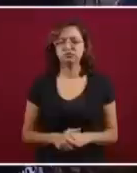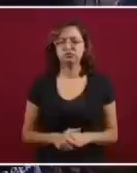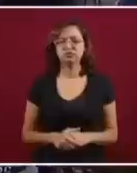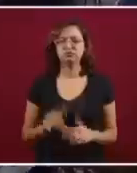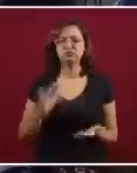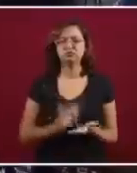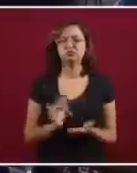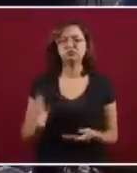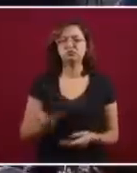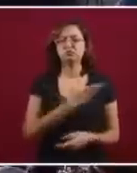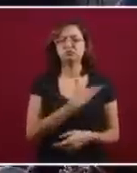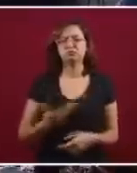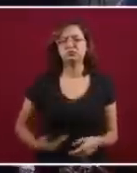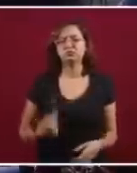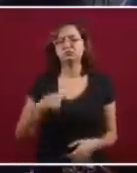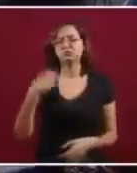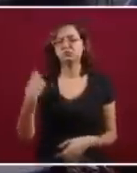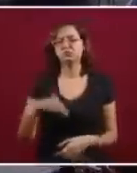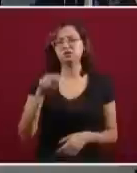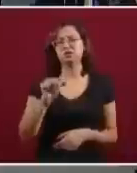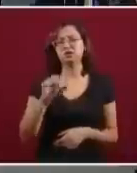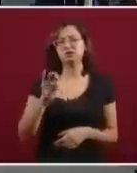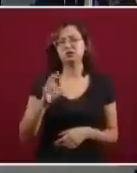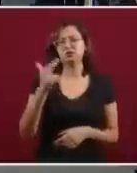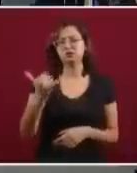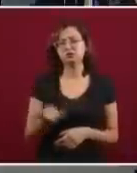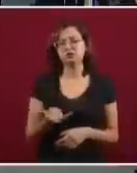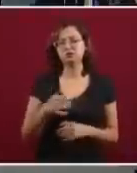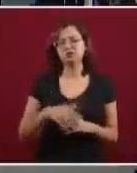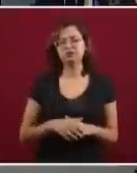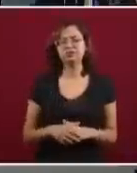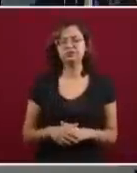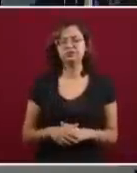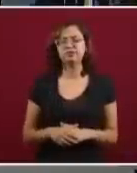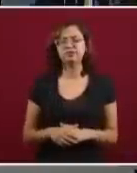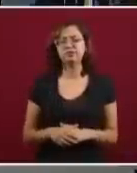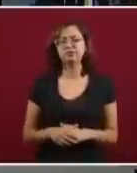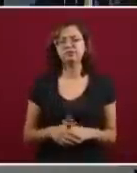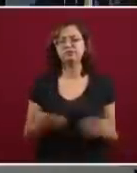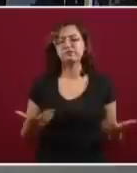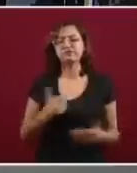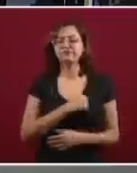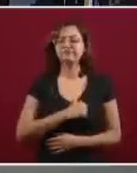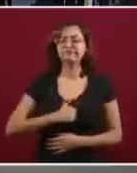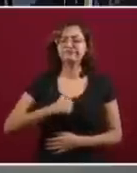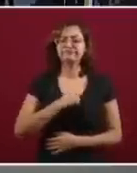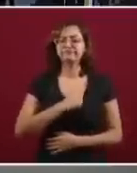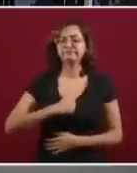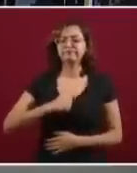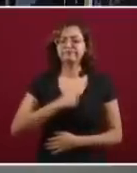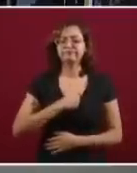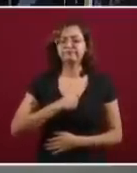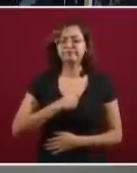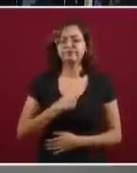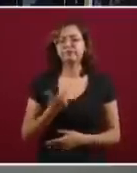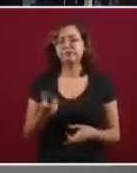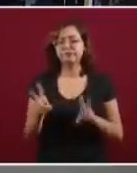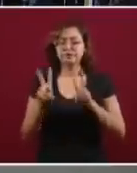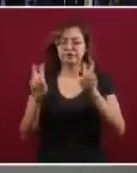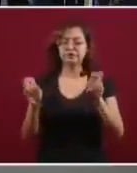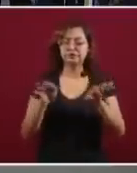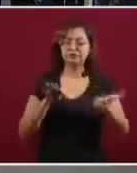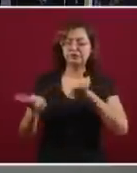gracias presidente de nancy rodríguez de oro sólido desgraciadamente presidente esta efervescencia laboral